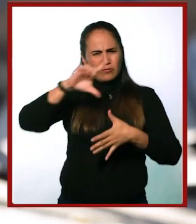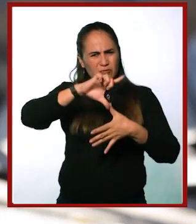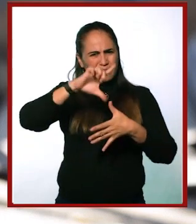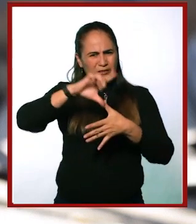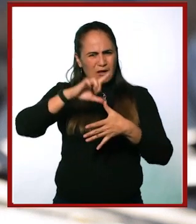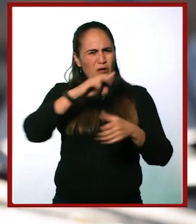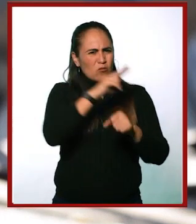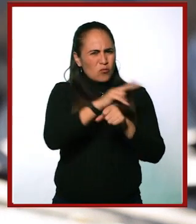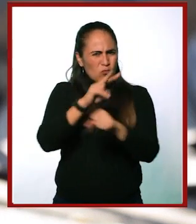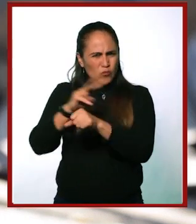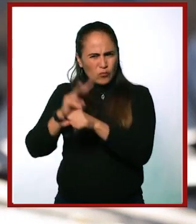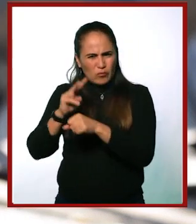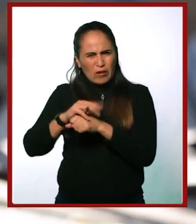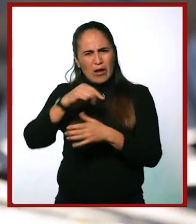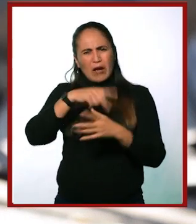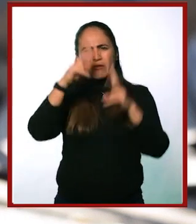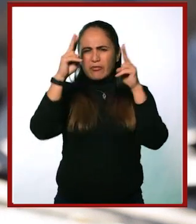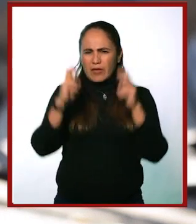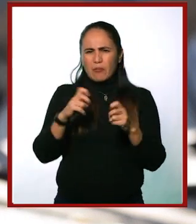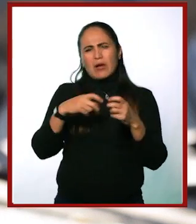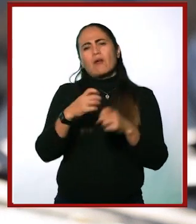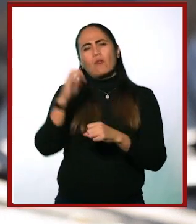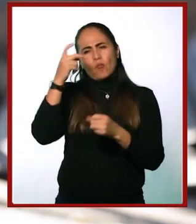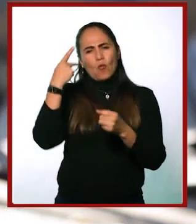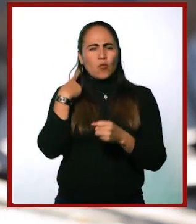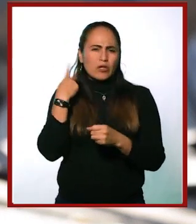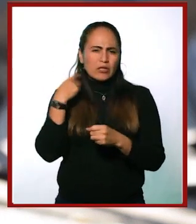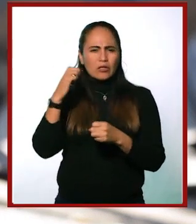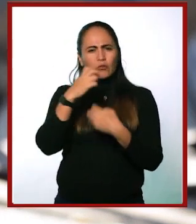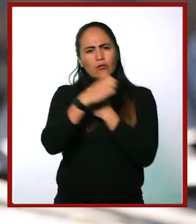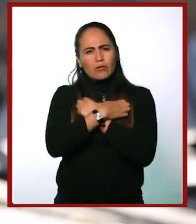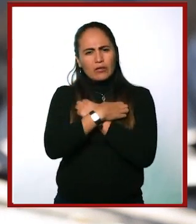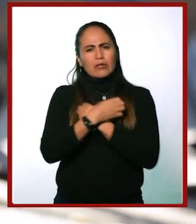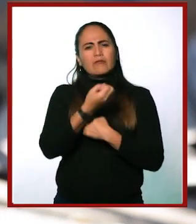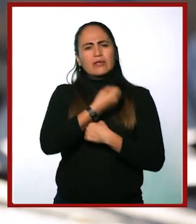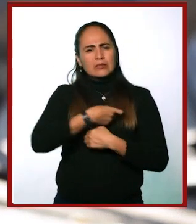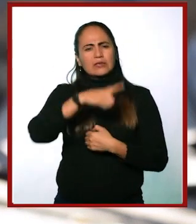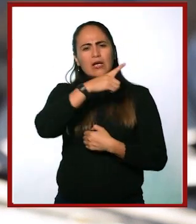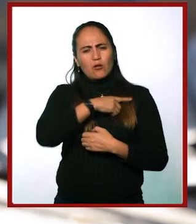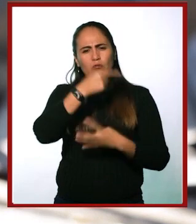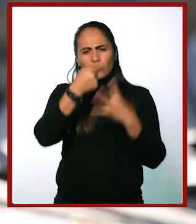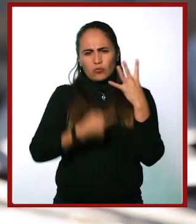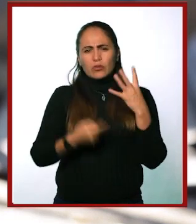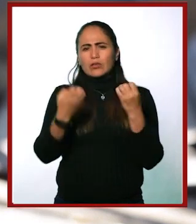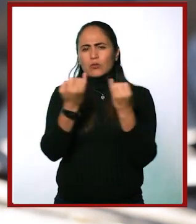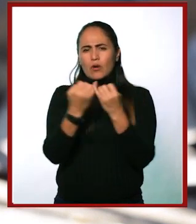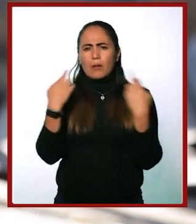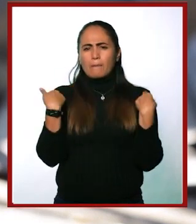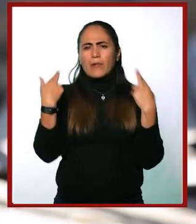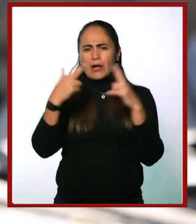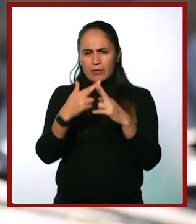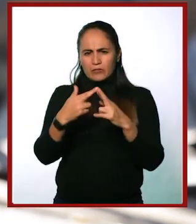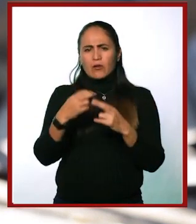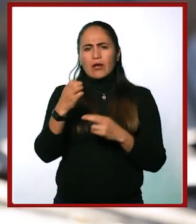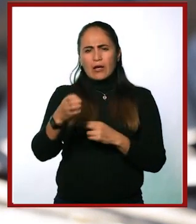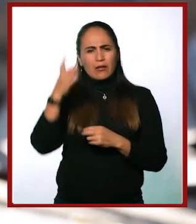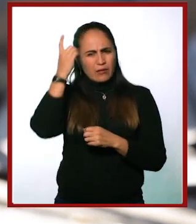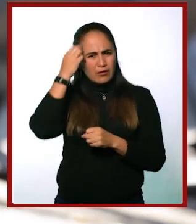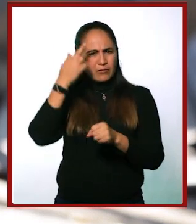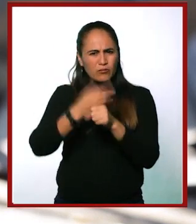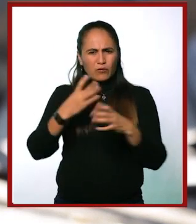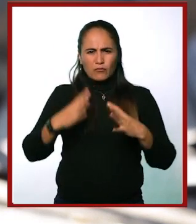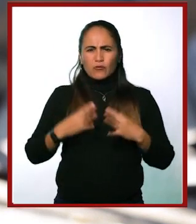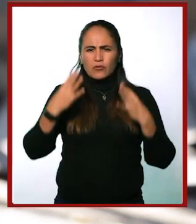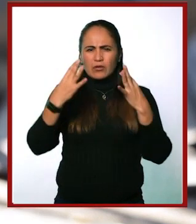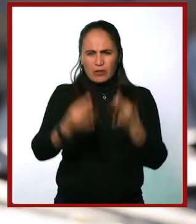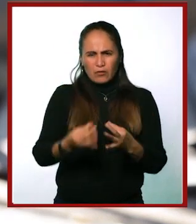Latina en políticas educativas, sociales y de juventud, y docente en varias instituciones educativas. Es fundador y actualmente director